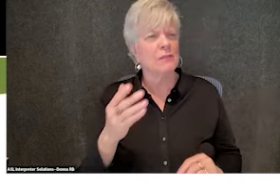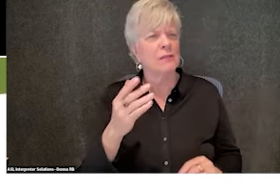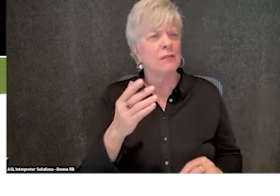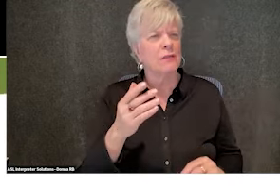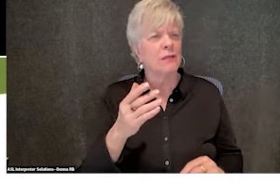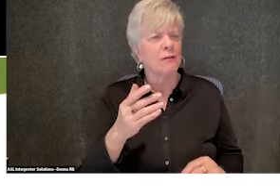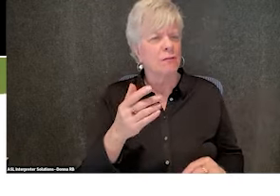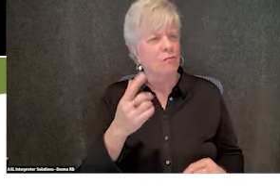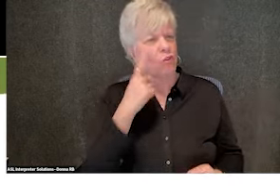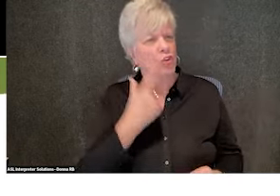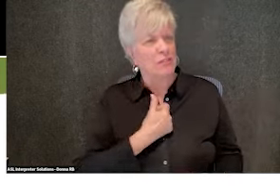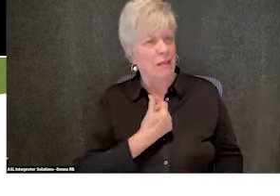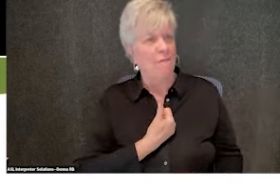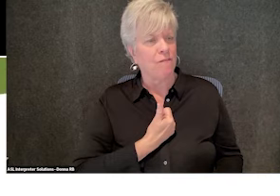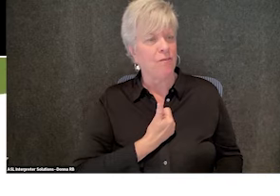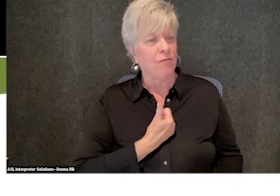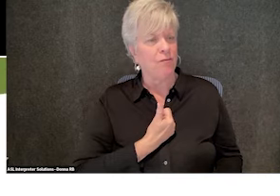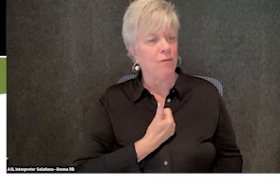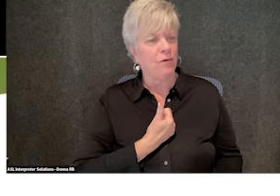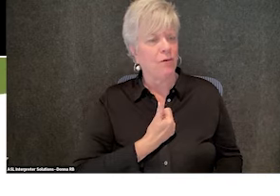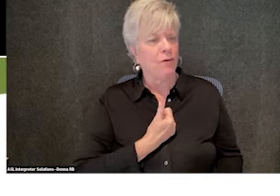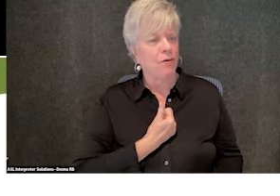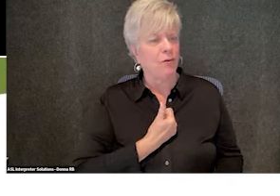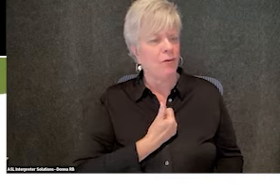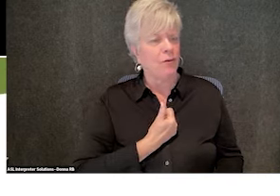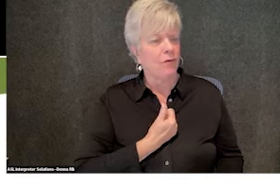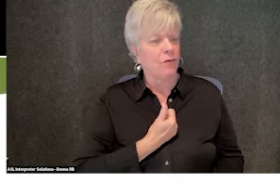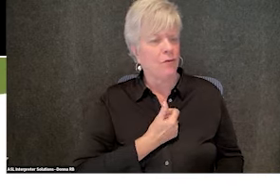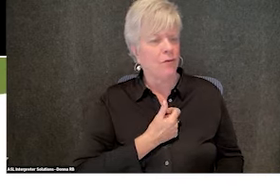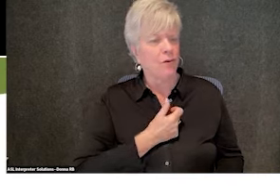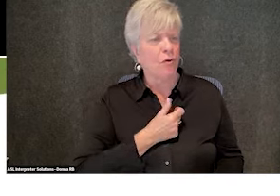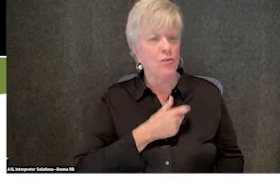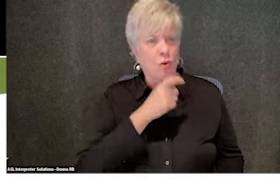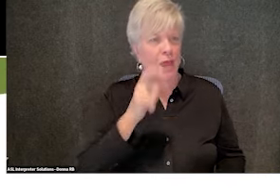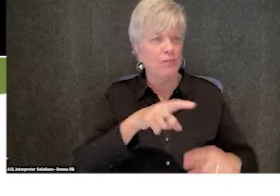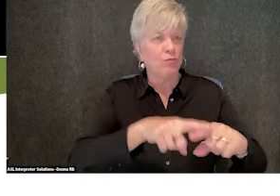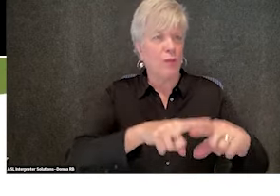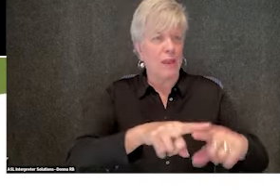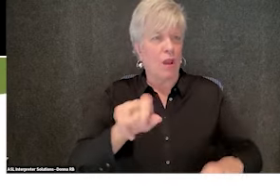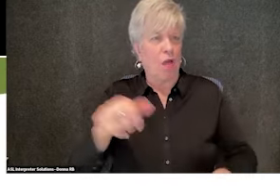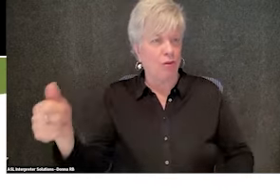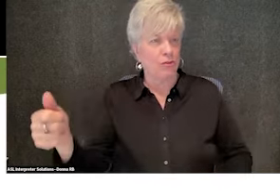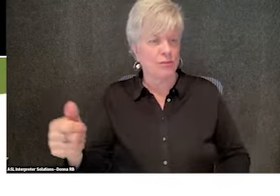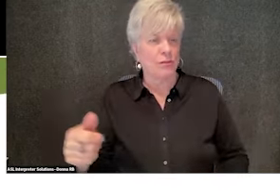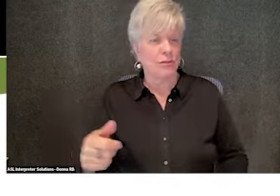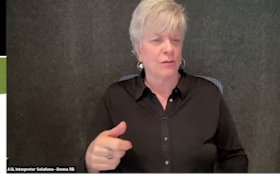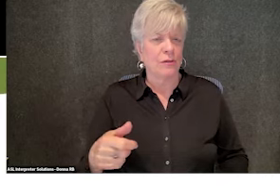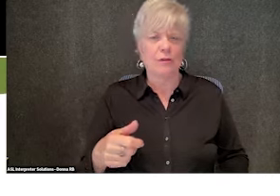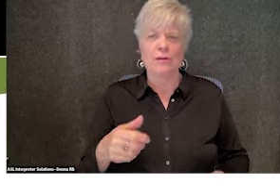hacer las cosas solo que uno puede probar, como ir a trabajar, hacer las cosas